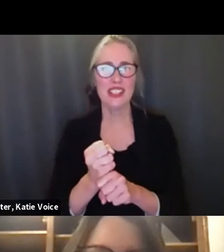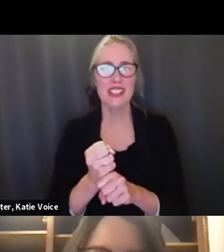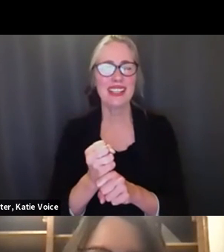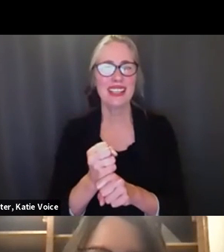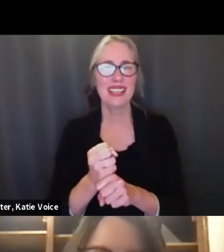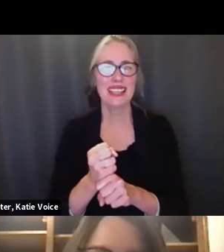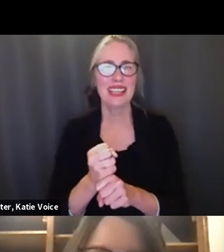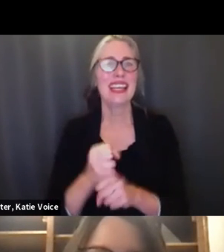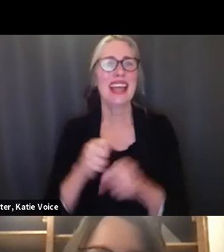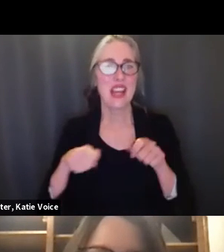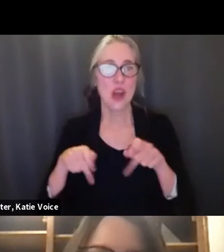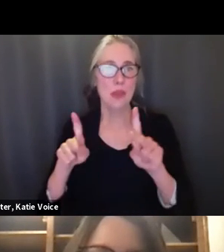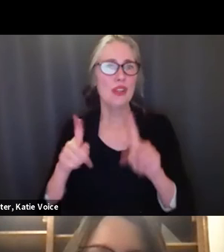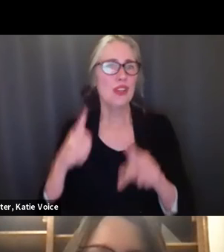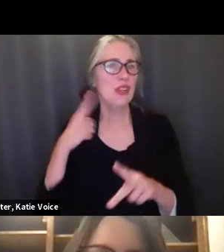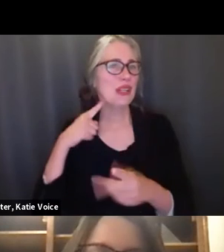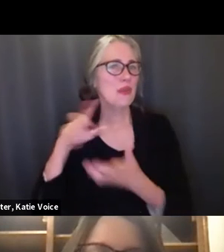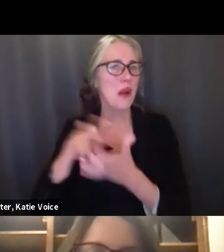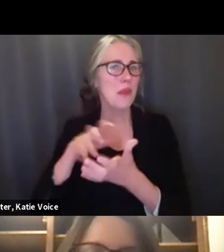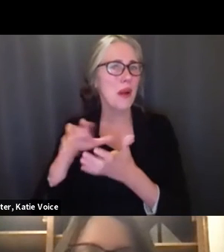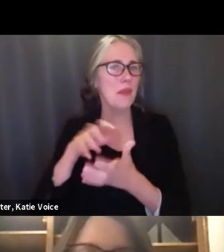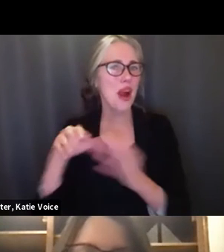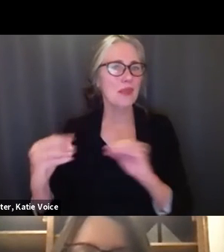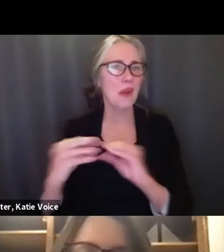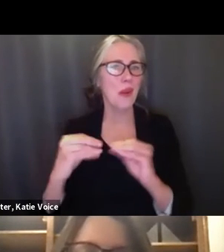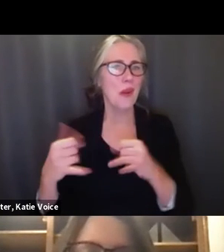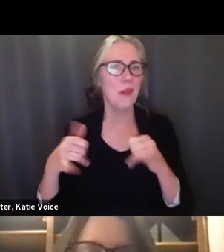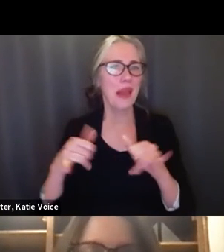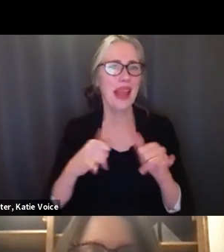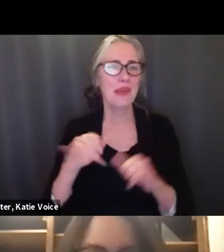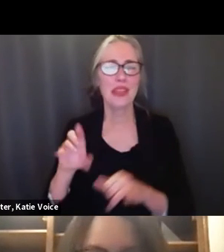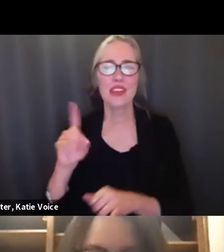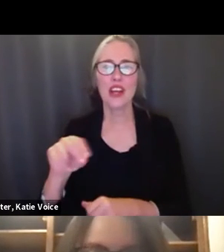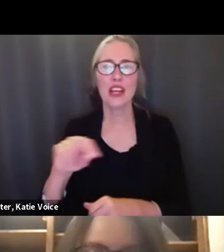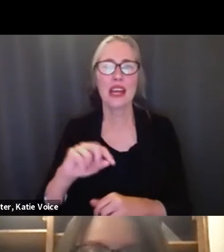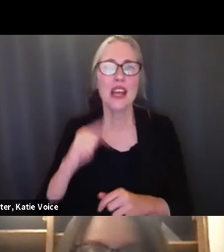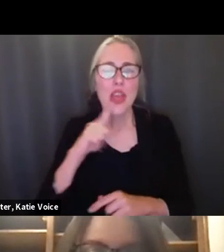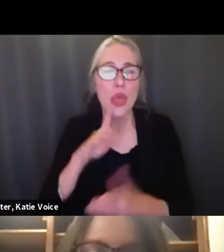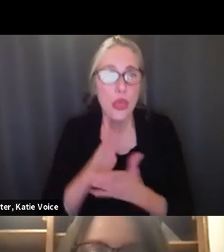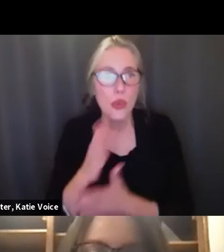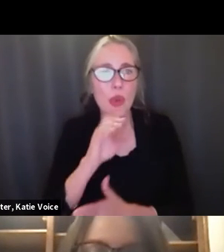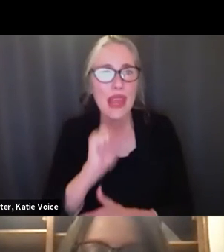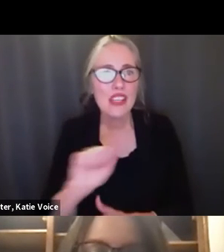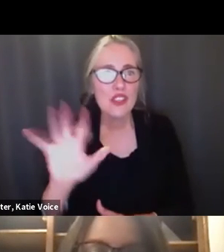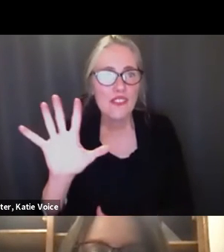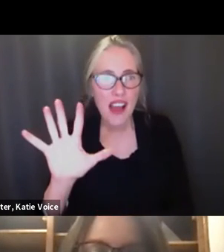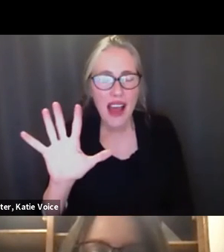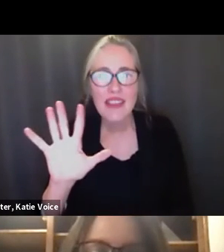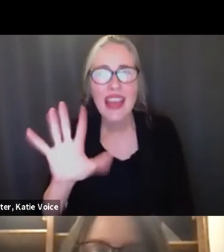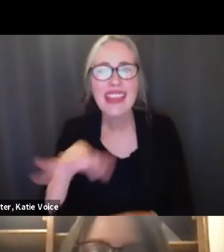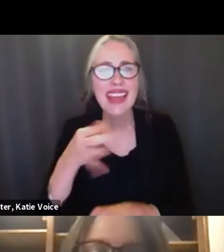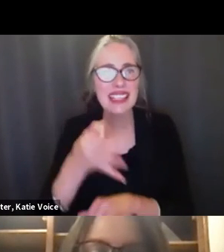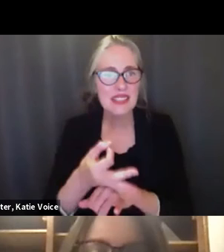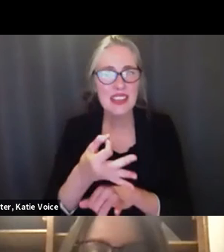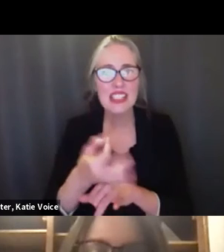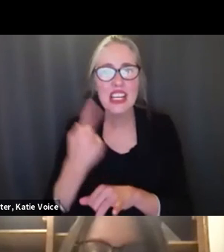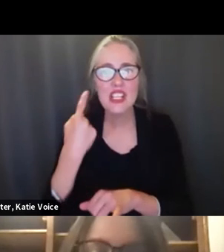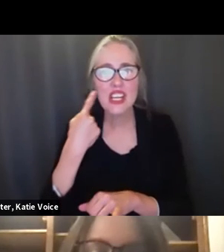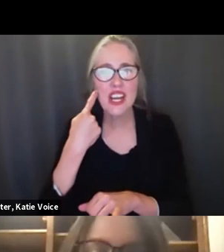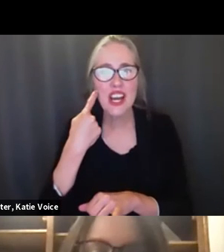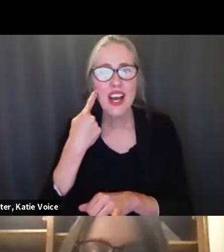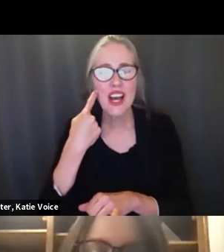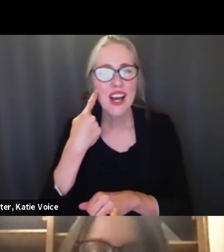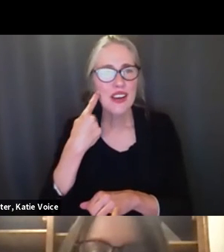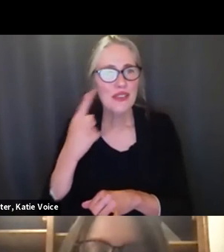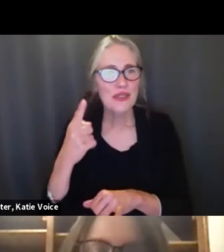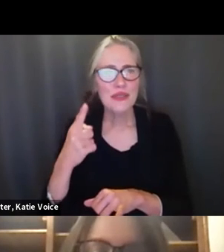Nosotros hay muchas investigaciones que se han hecho del cerebro y no se puede escuchar